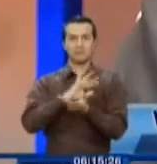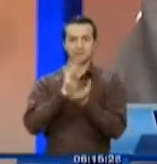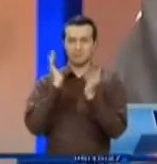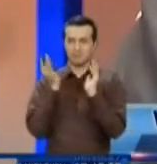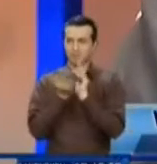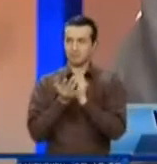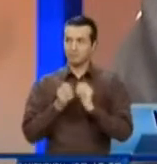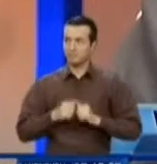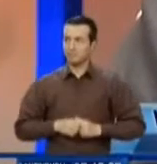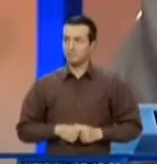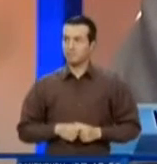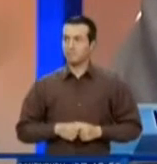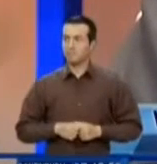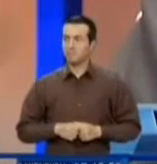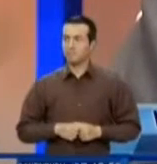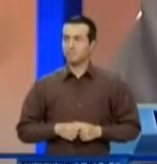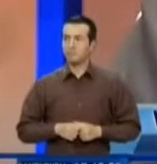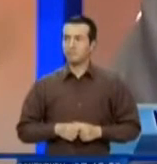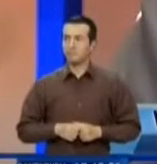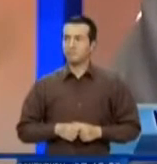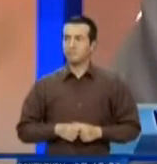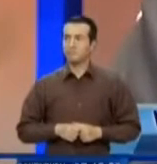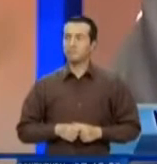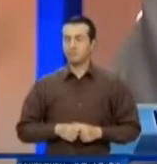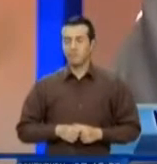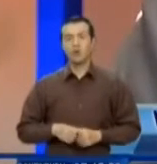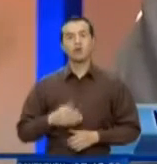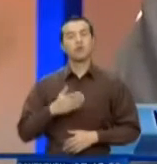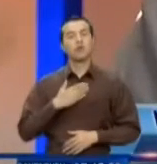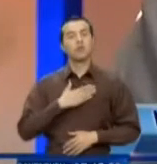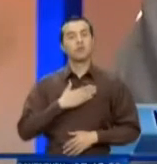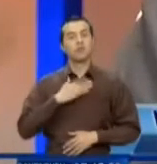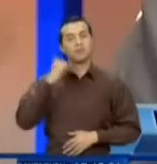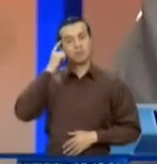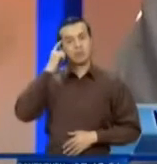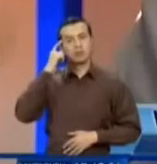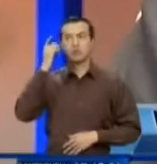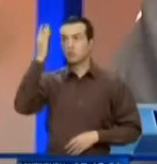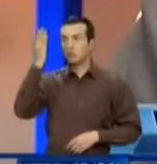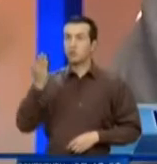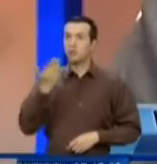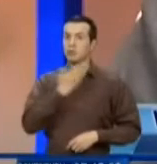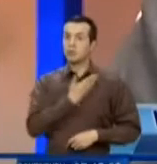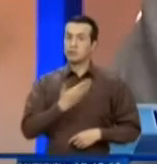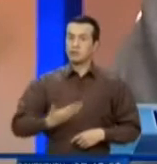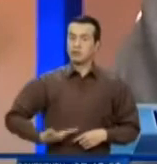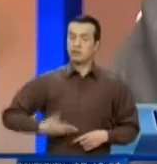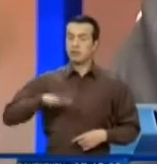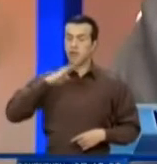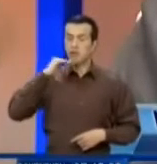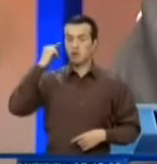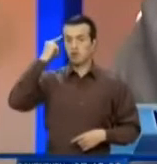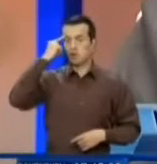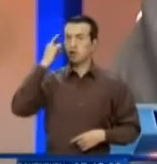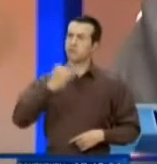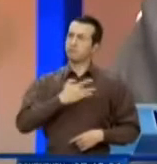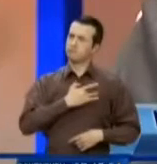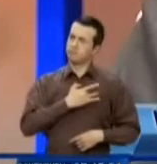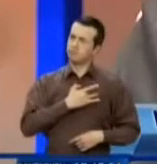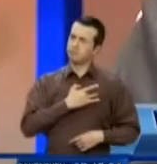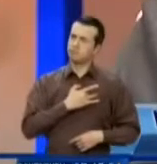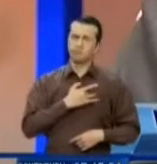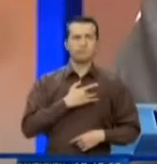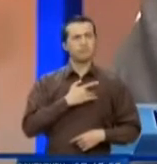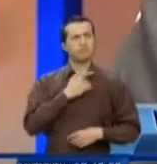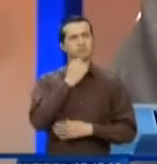revolucionarios. Bueno, la ideología que tiene el compañero Rafael Correa me inspiró para poder escribir este